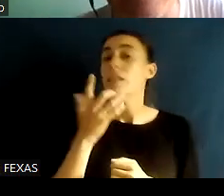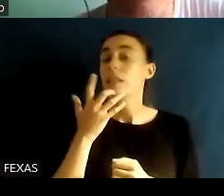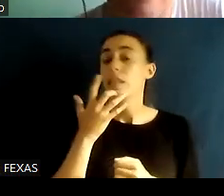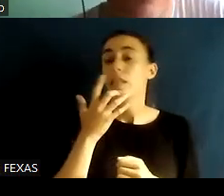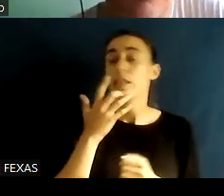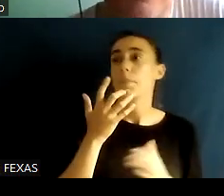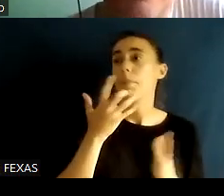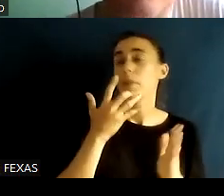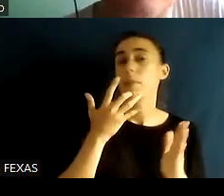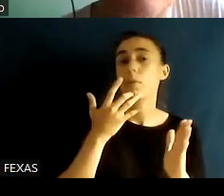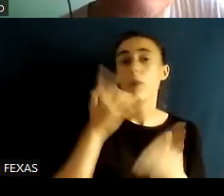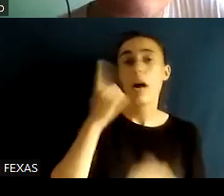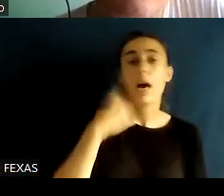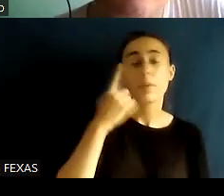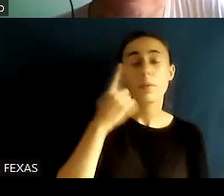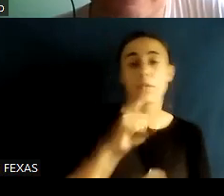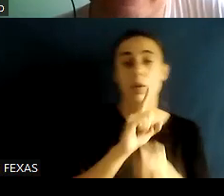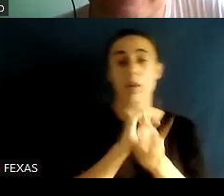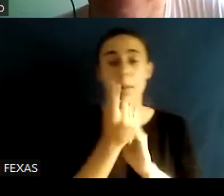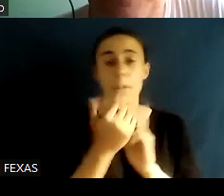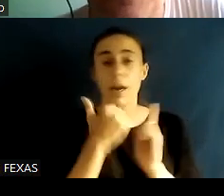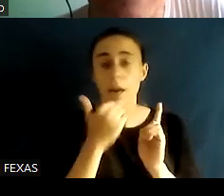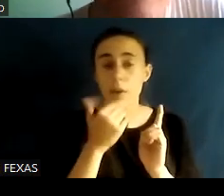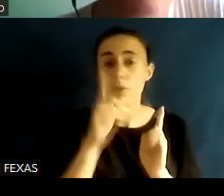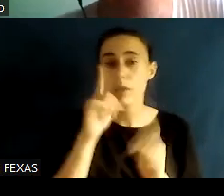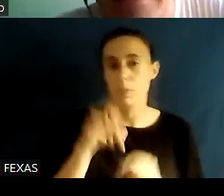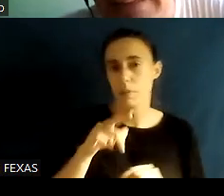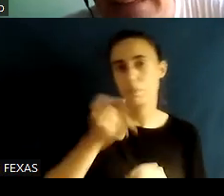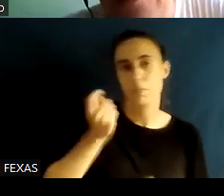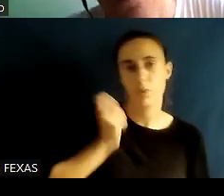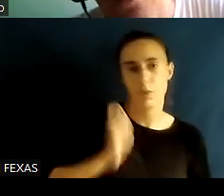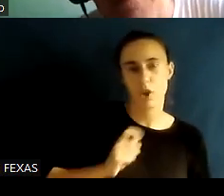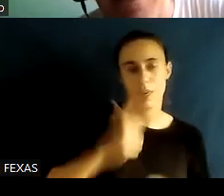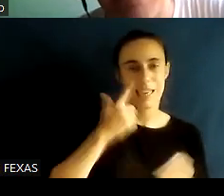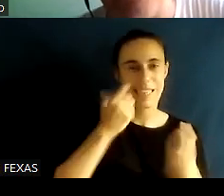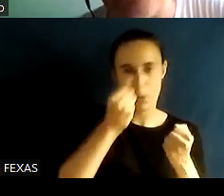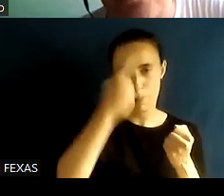te indique, algún profesional de la